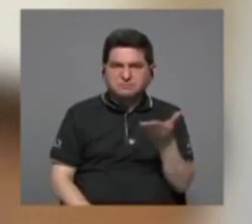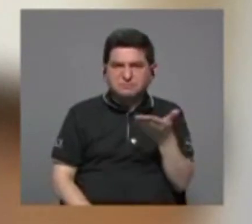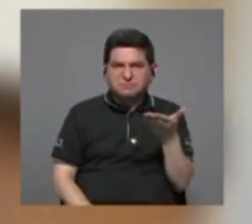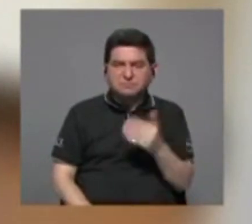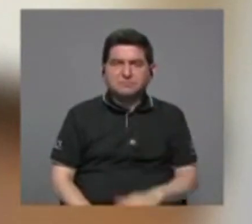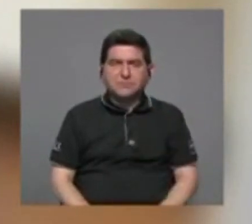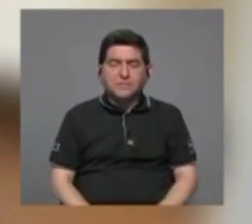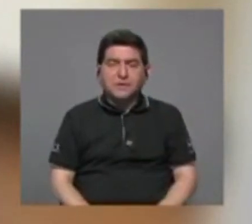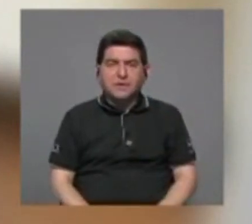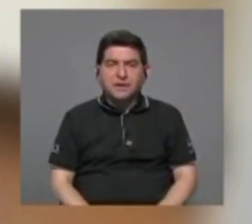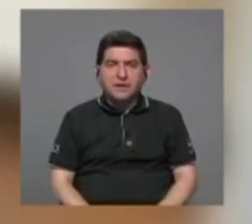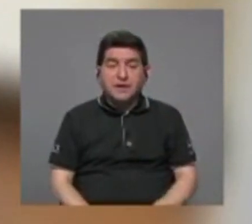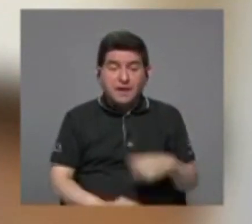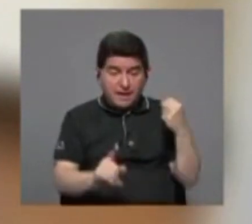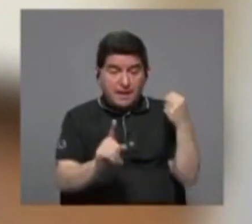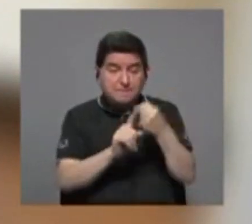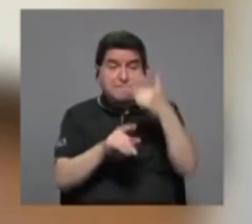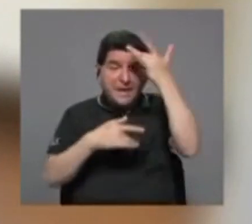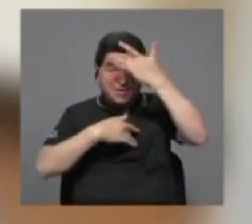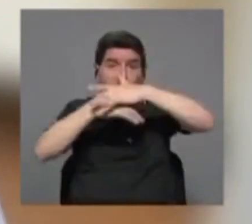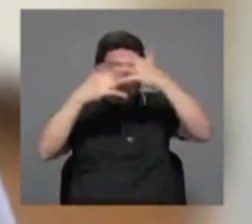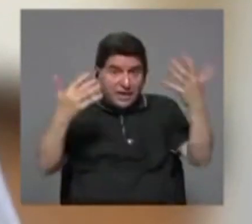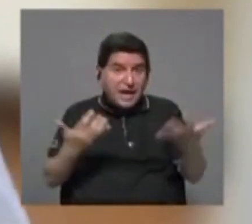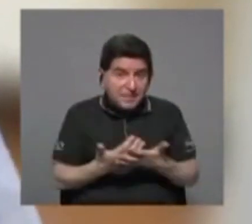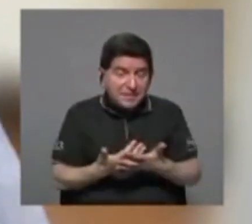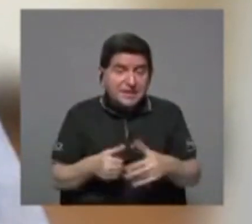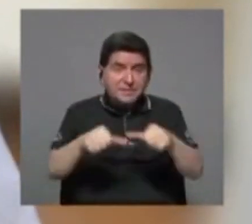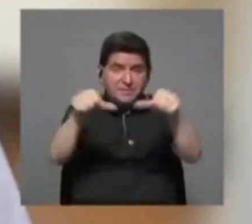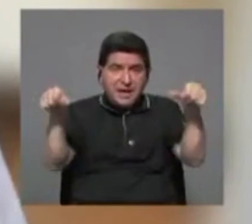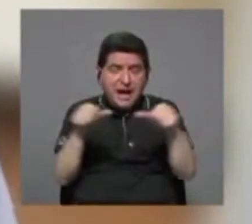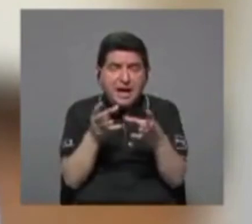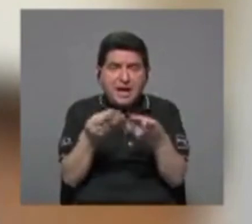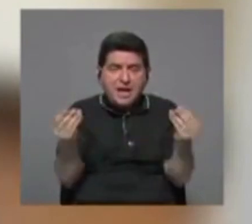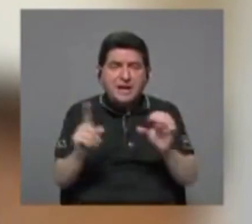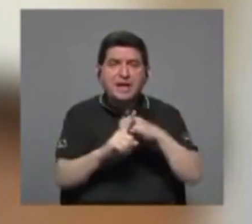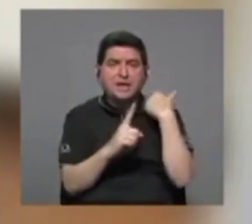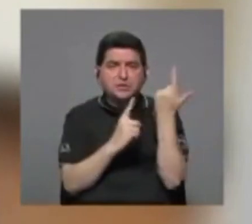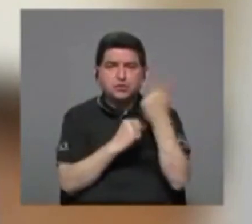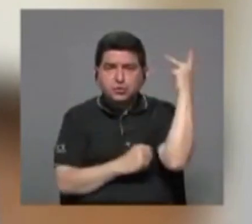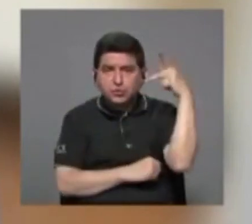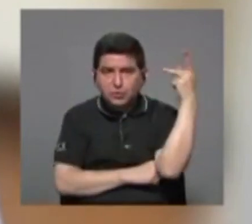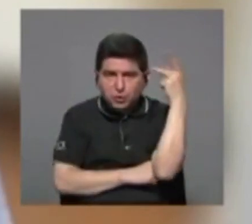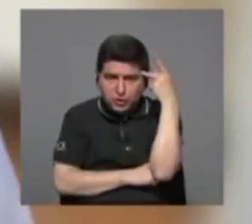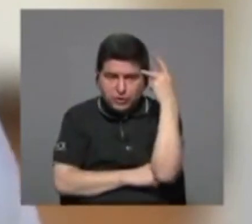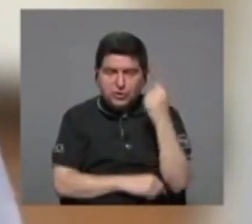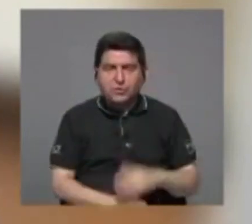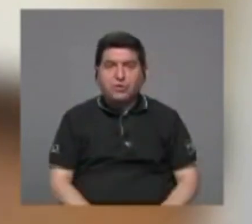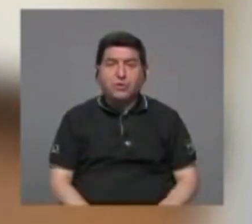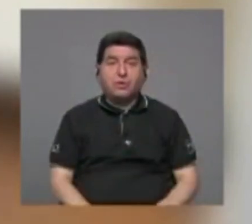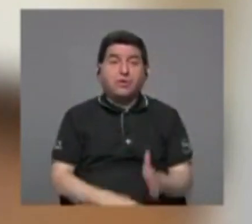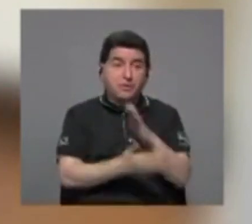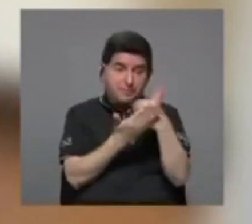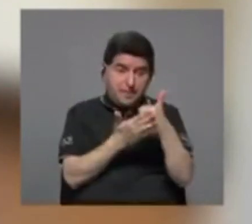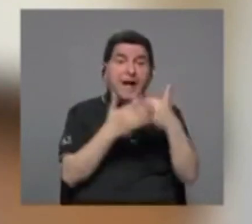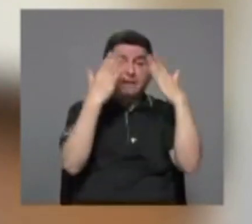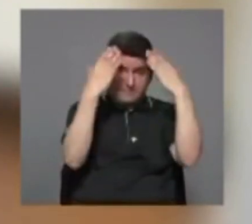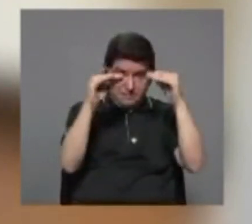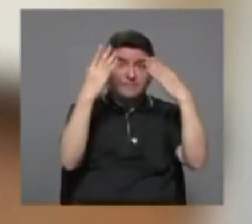que generó la pandemia en los campos productivo, social, político. Entonces, hay una parte del